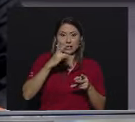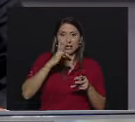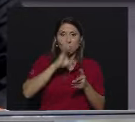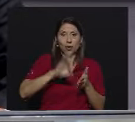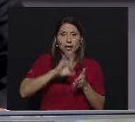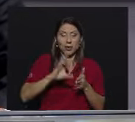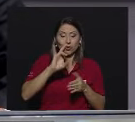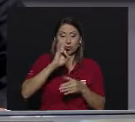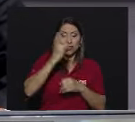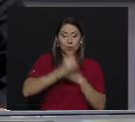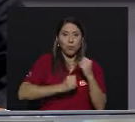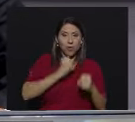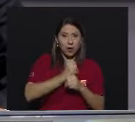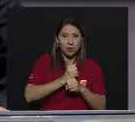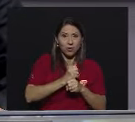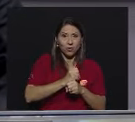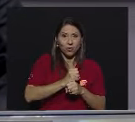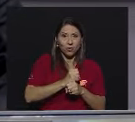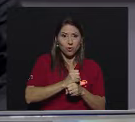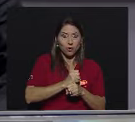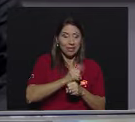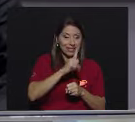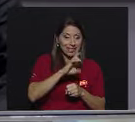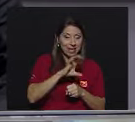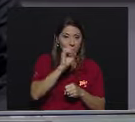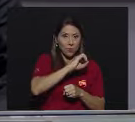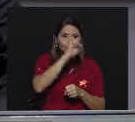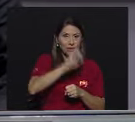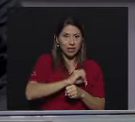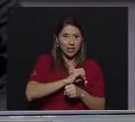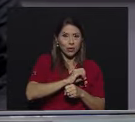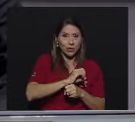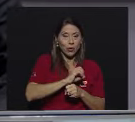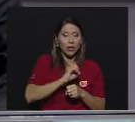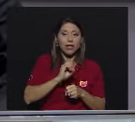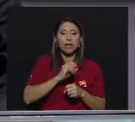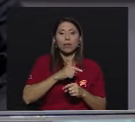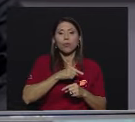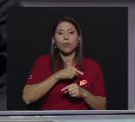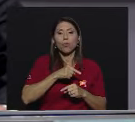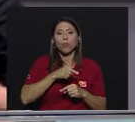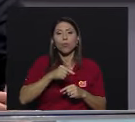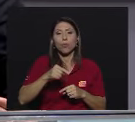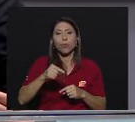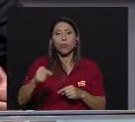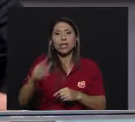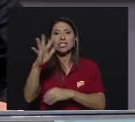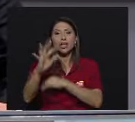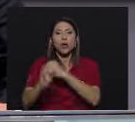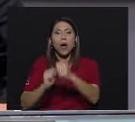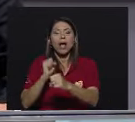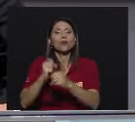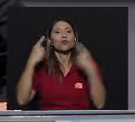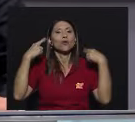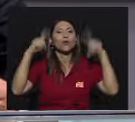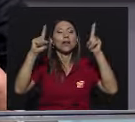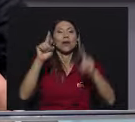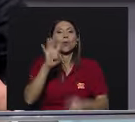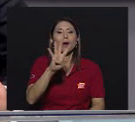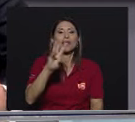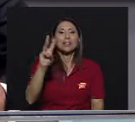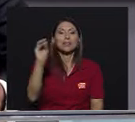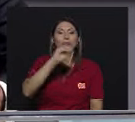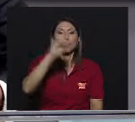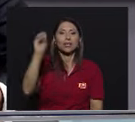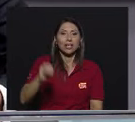año, 5 años después solo están llegando un 46%. ¿Verdad? Esto en colegios diurnos. Entonces ya ahí